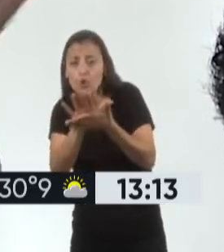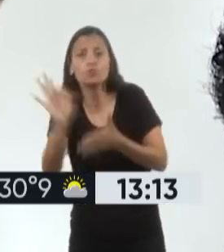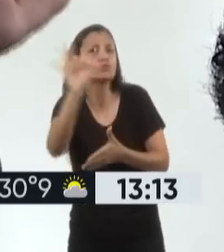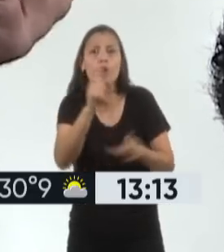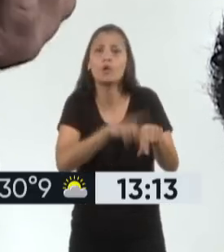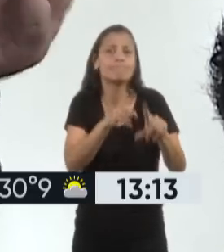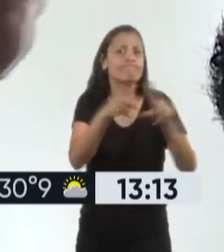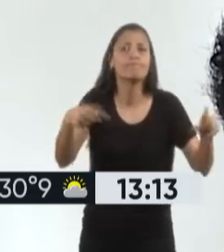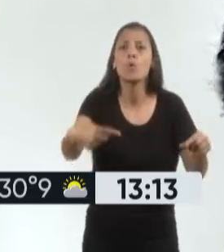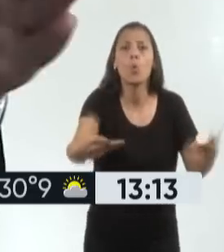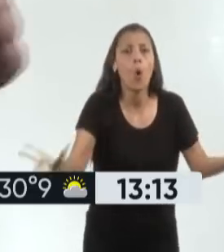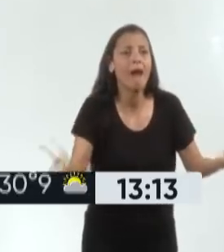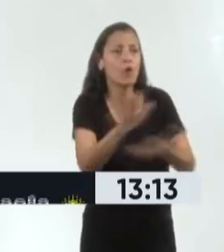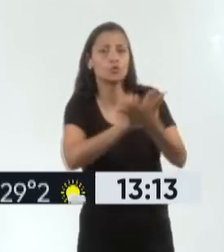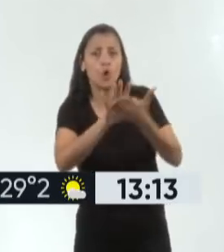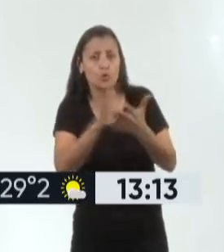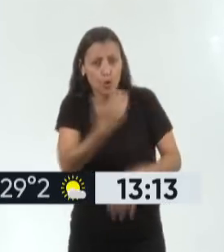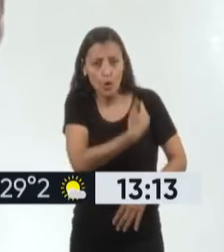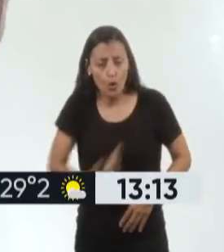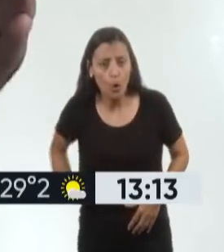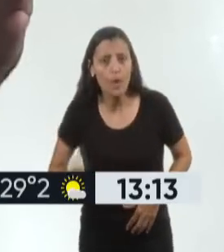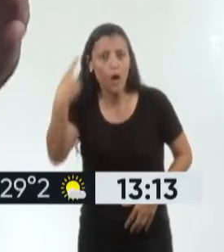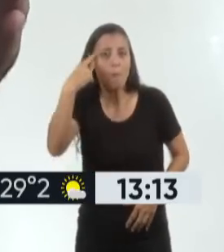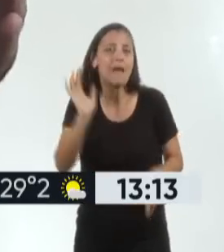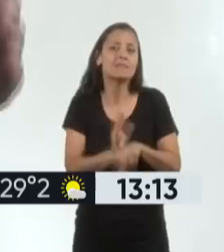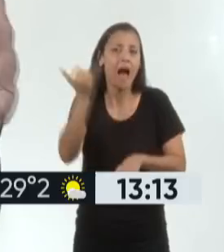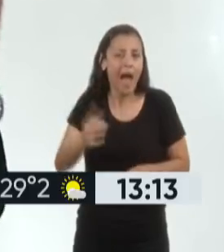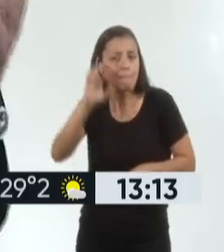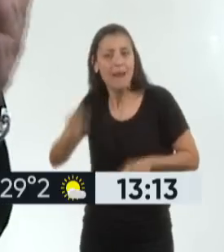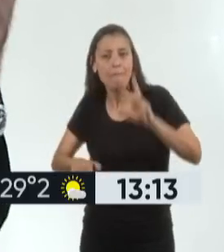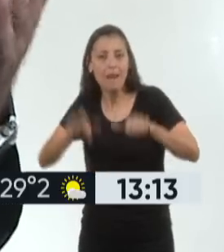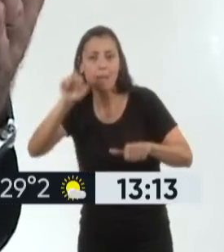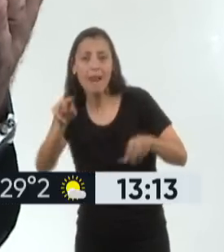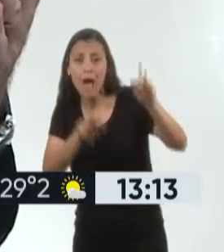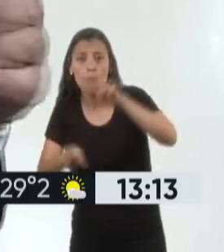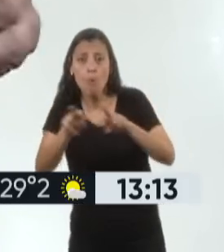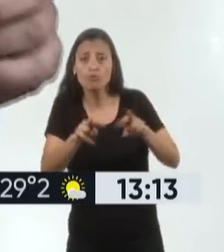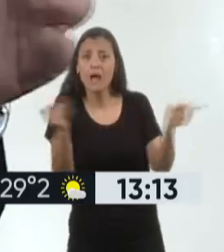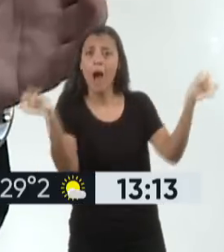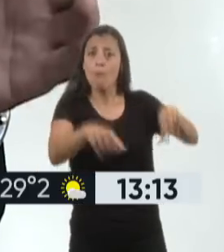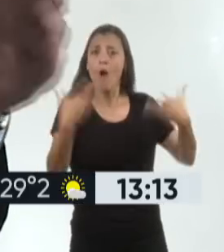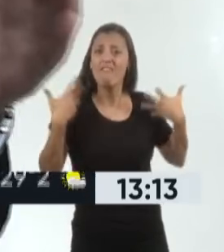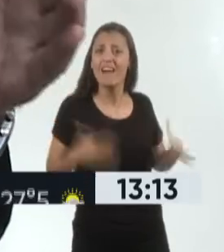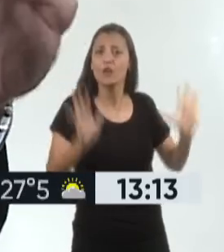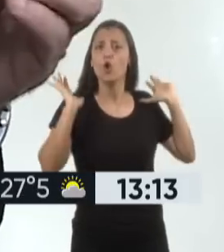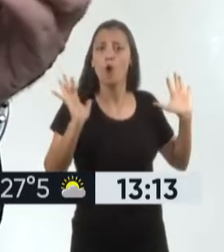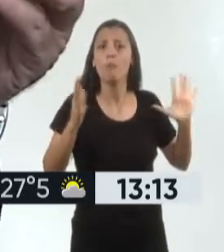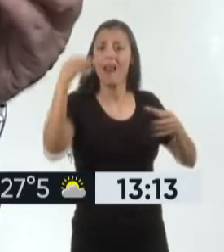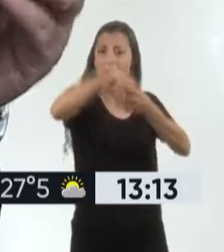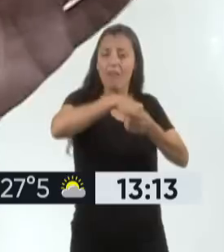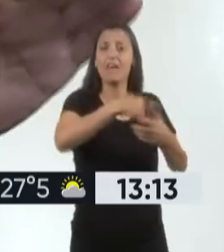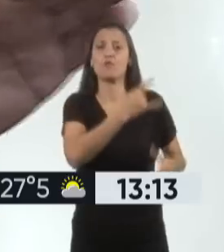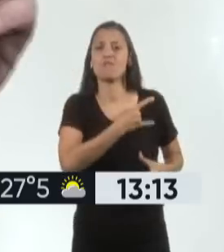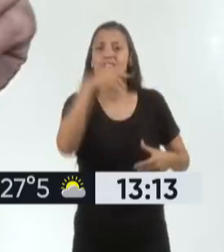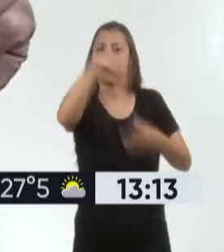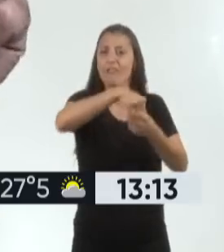Y, insisto, ¿están viendo alguna otra forma de que vuelva a la normalidad, entre comillas, la actividad